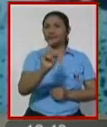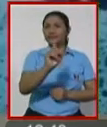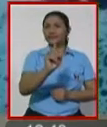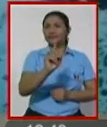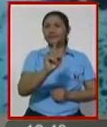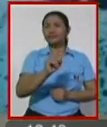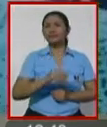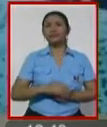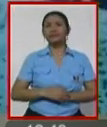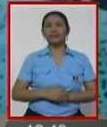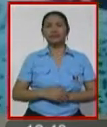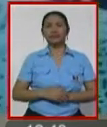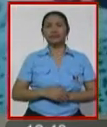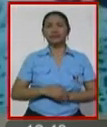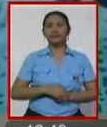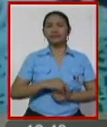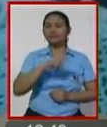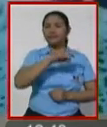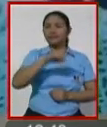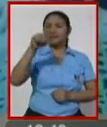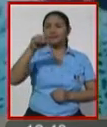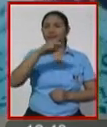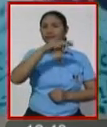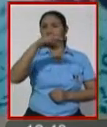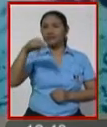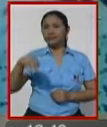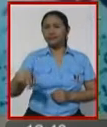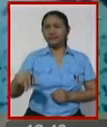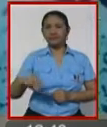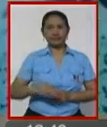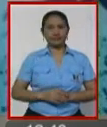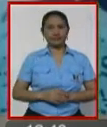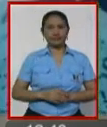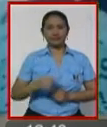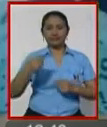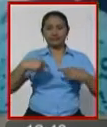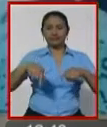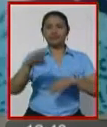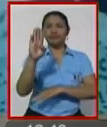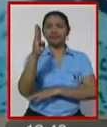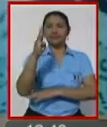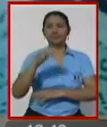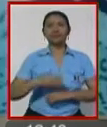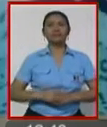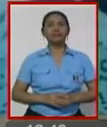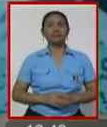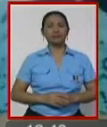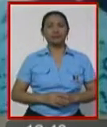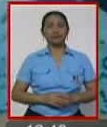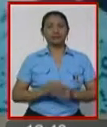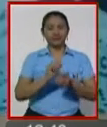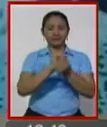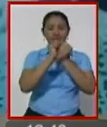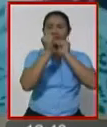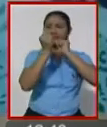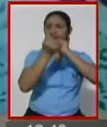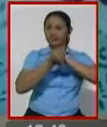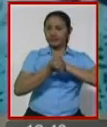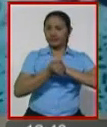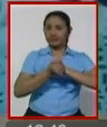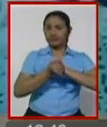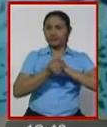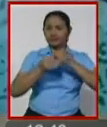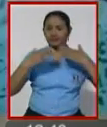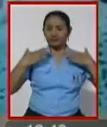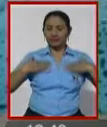bajé las escaleras y me fui al baño. Me cambié